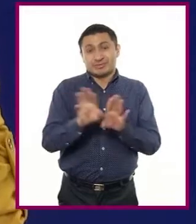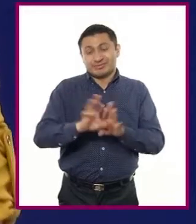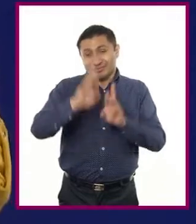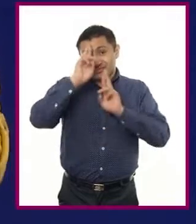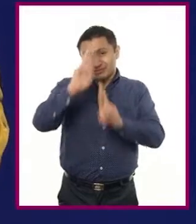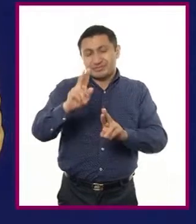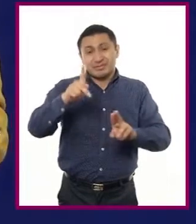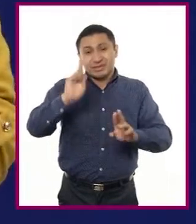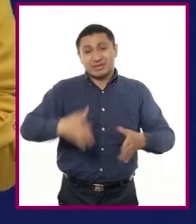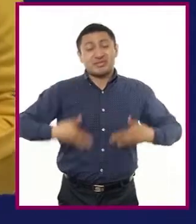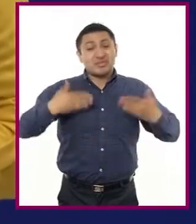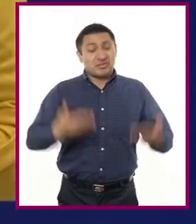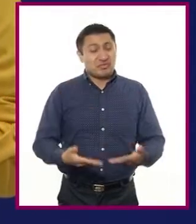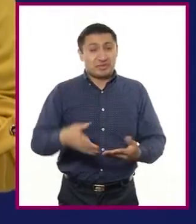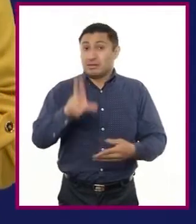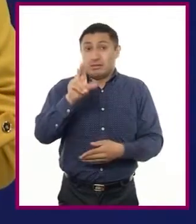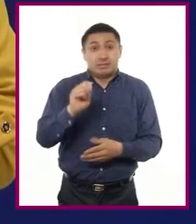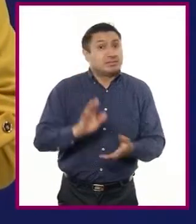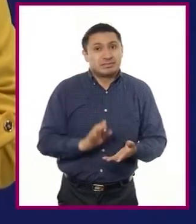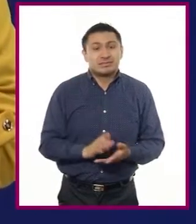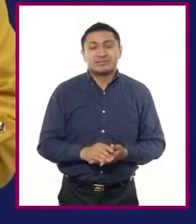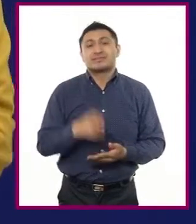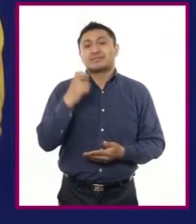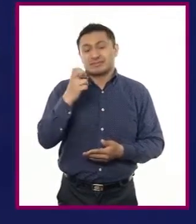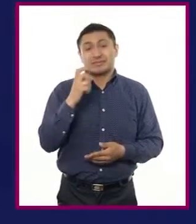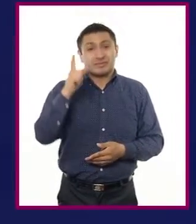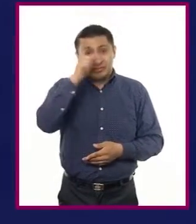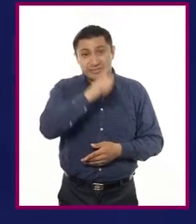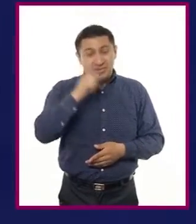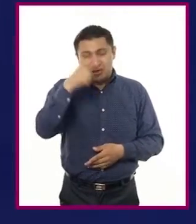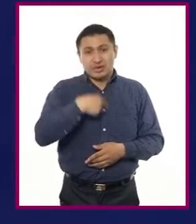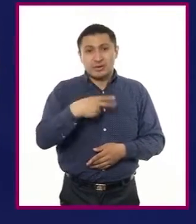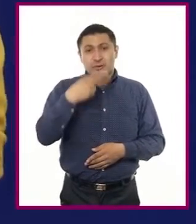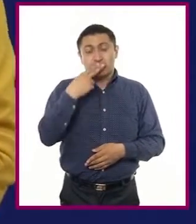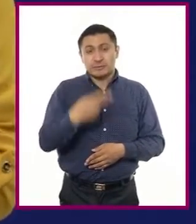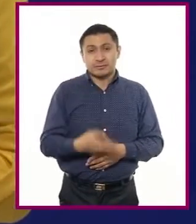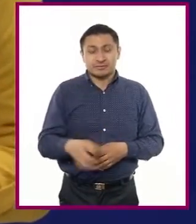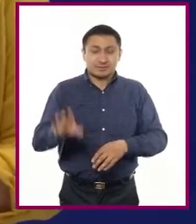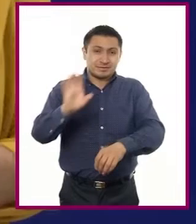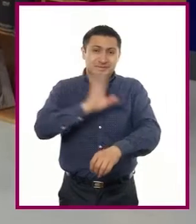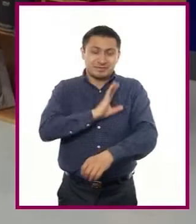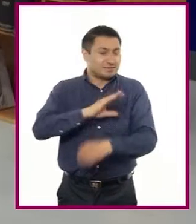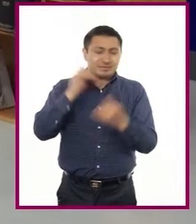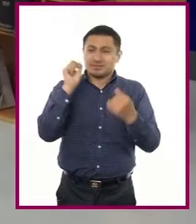siempre. Fue el tipo de lenguaje que empleé. El aprecio es el mismo.